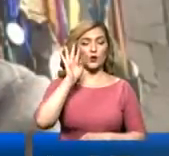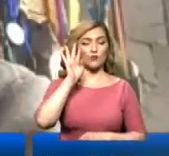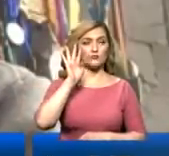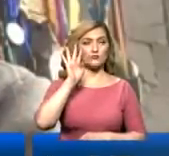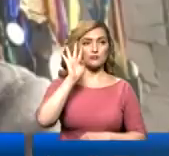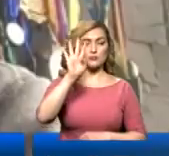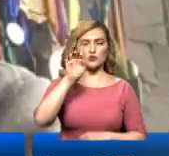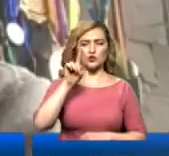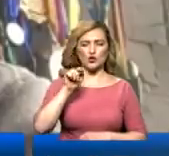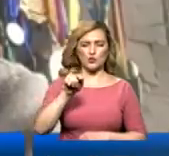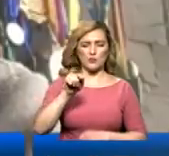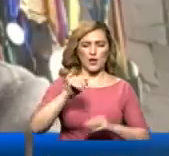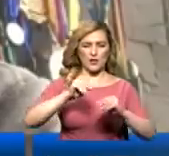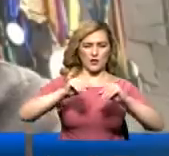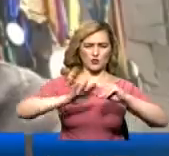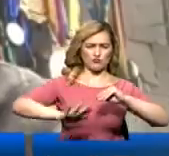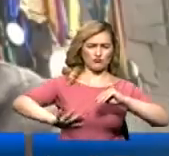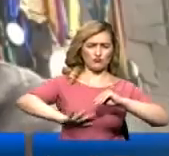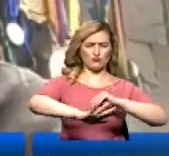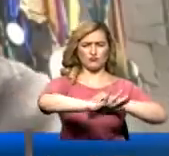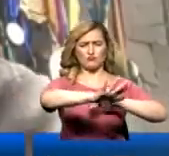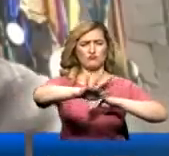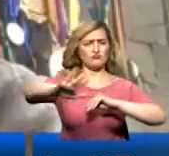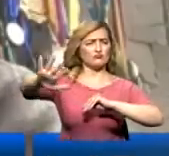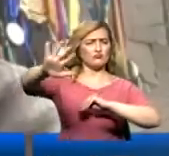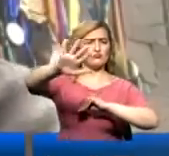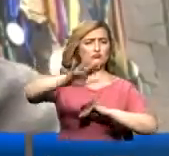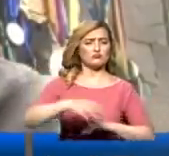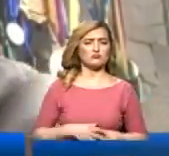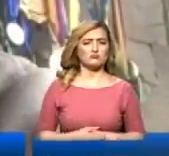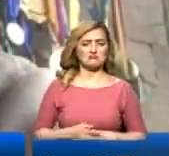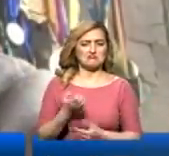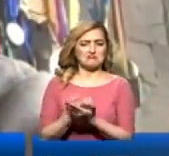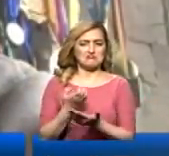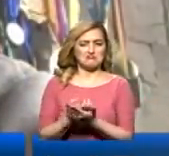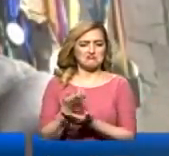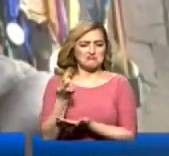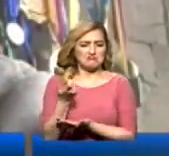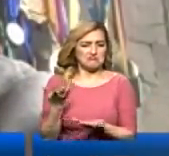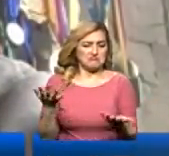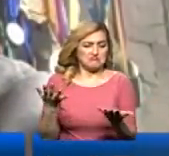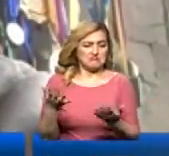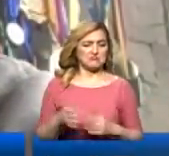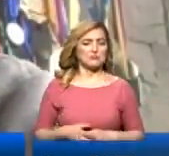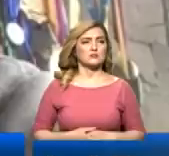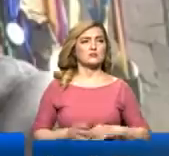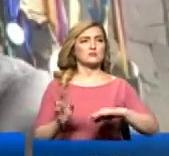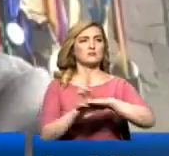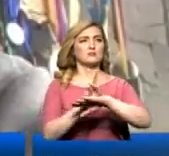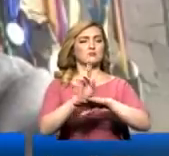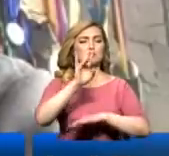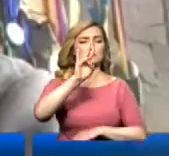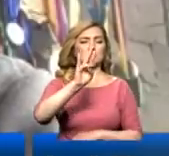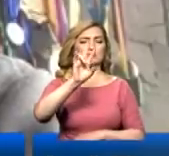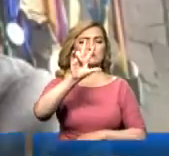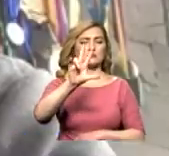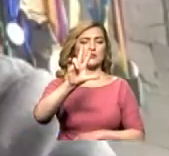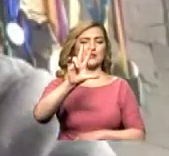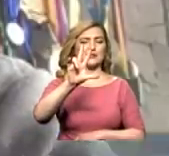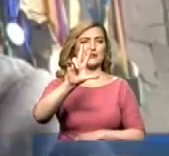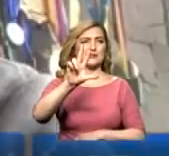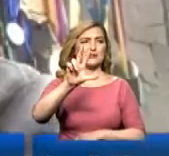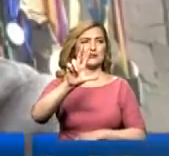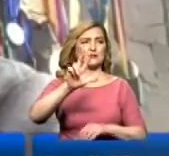de hectáreas no ha logrado ser redituable. Estábamos apenas utilizando